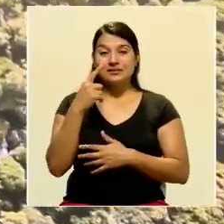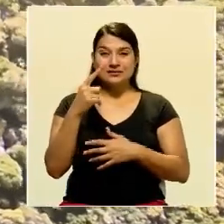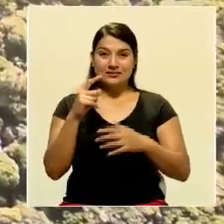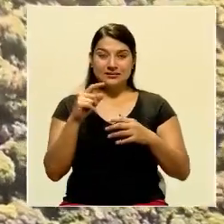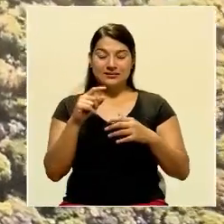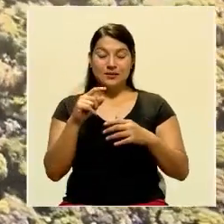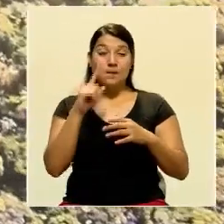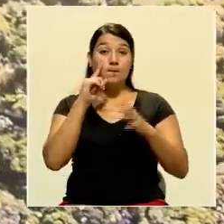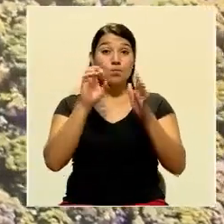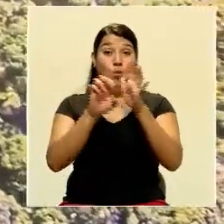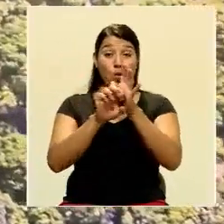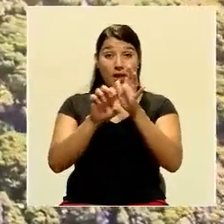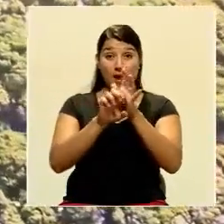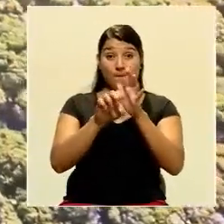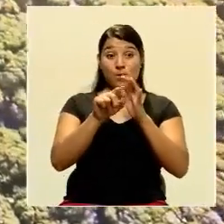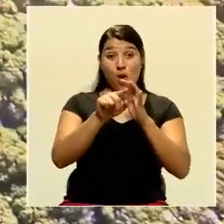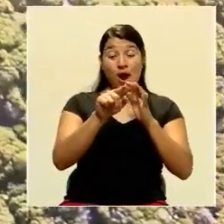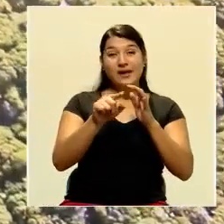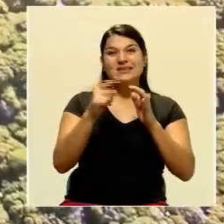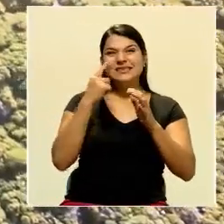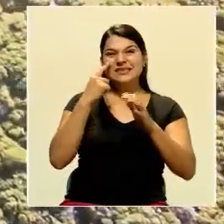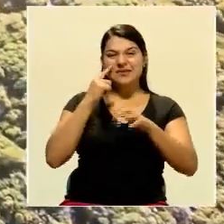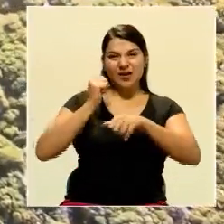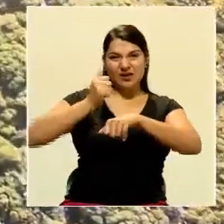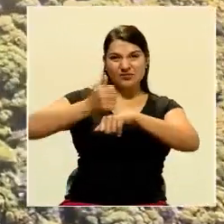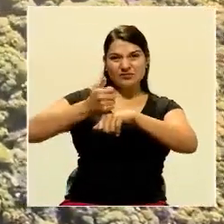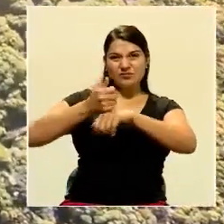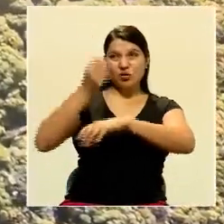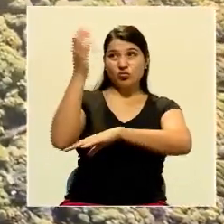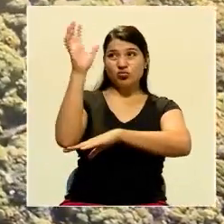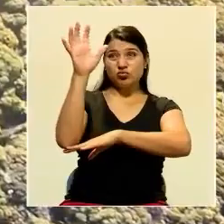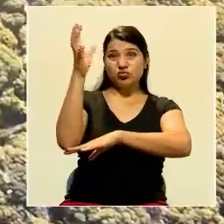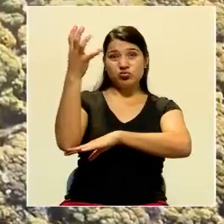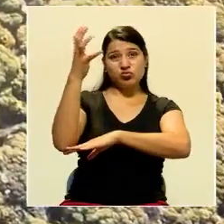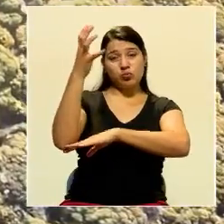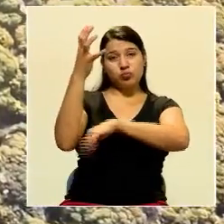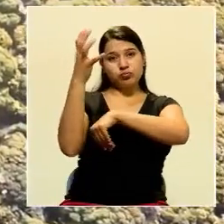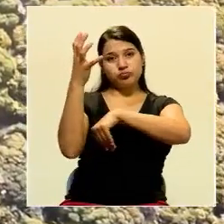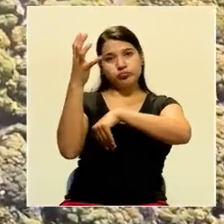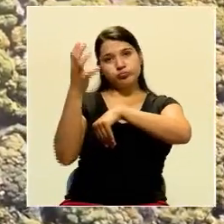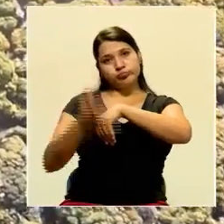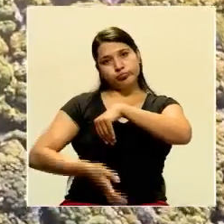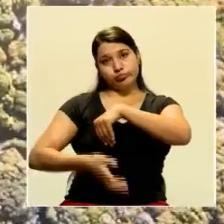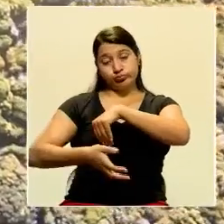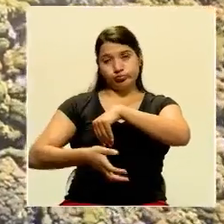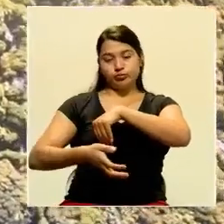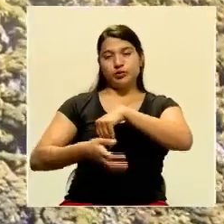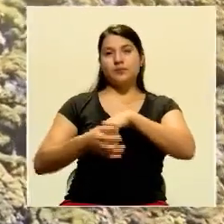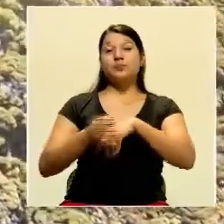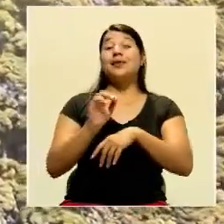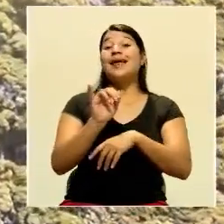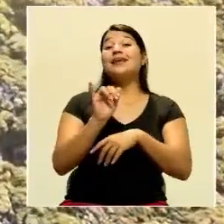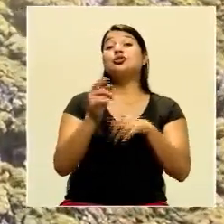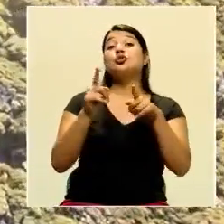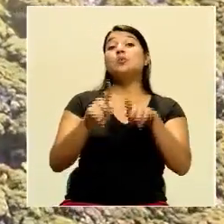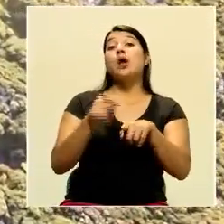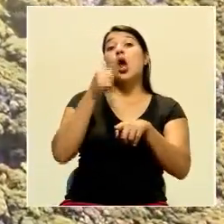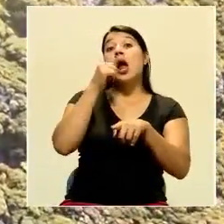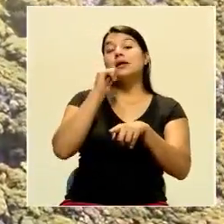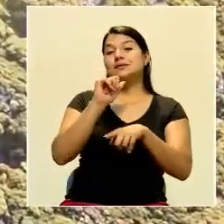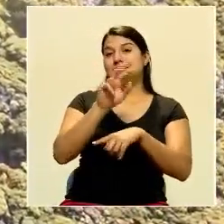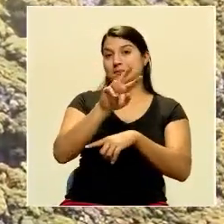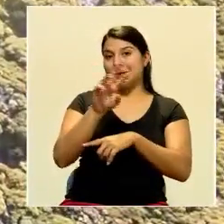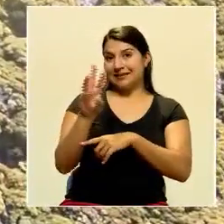también, por ejemplo aquí de las torres, aquí un bloque se cayó. Eso fue el 26 que hubo ese gran